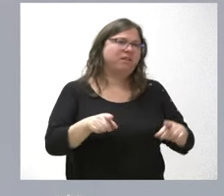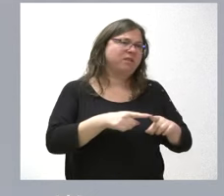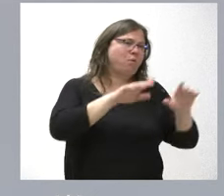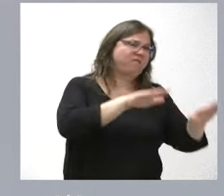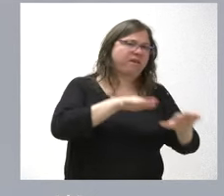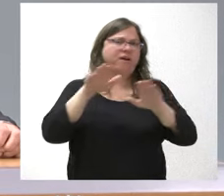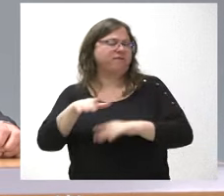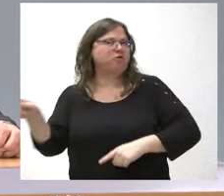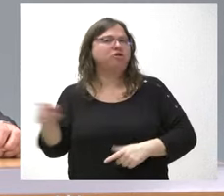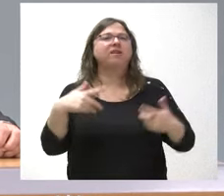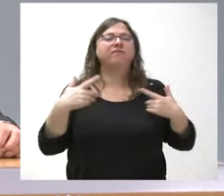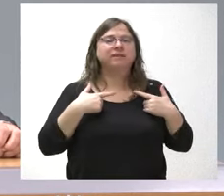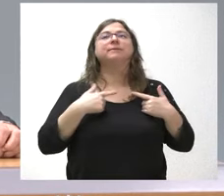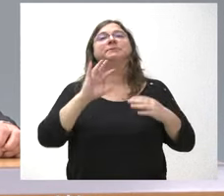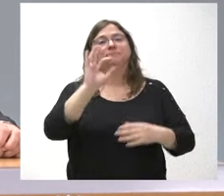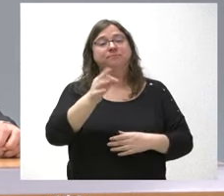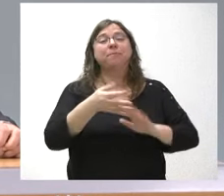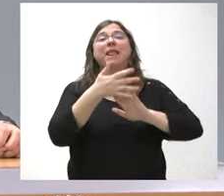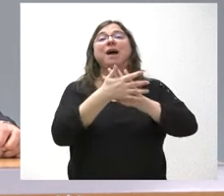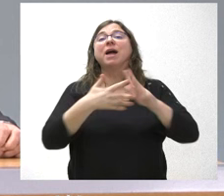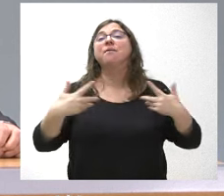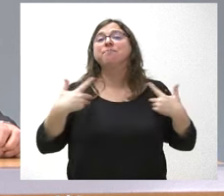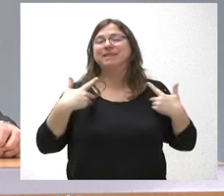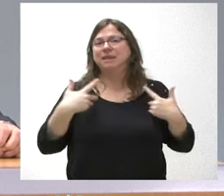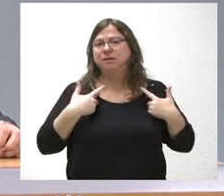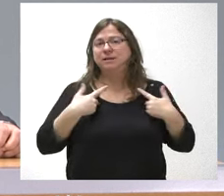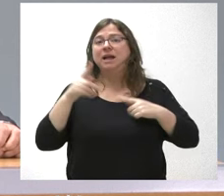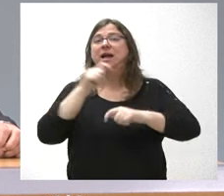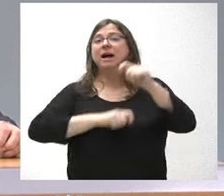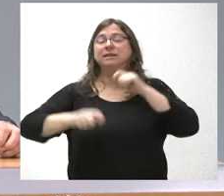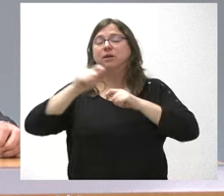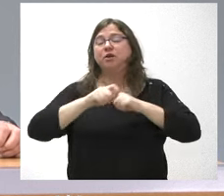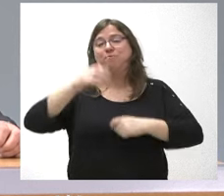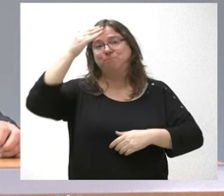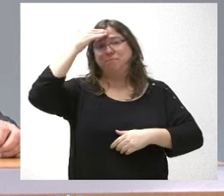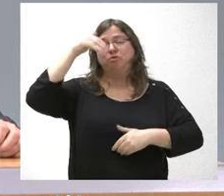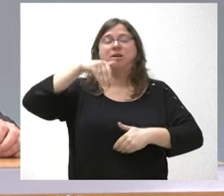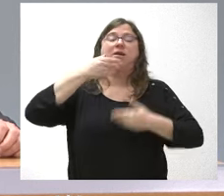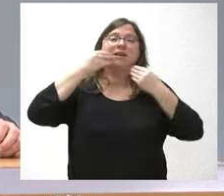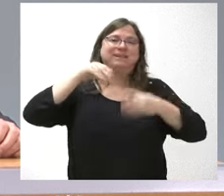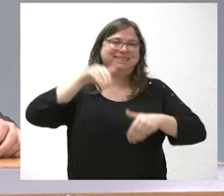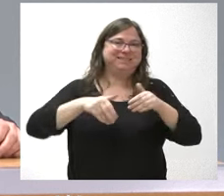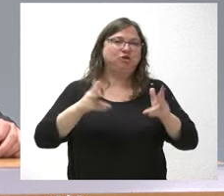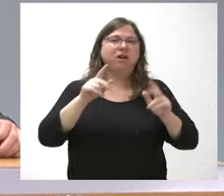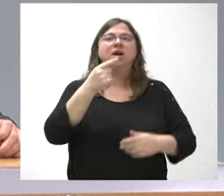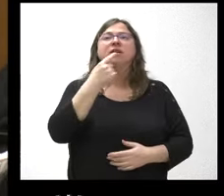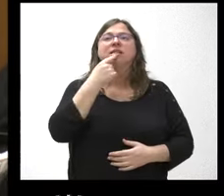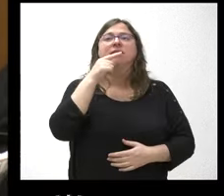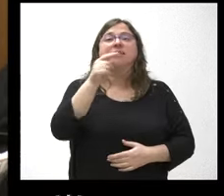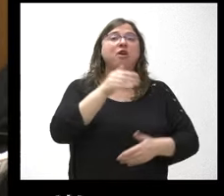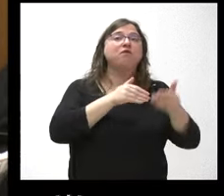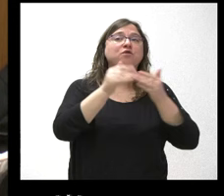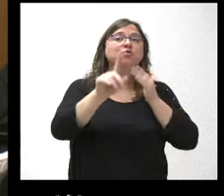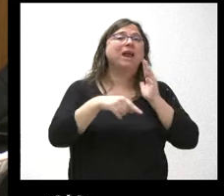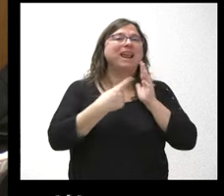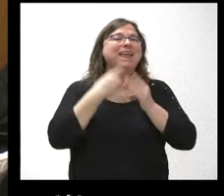contenido. Sí, en este sentido, hablaba de las víctimas, la Asociación para la Recuperación de la Memoria Histórica acaba de decir que esta ley o futura ley lo